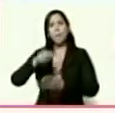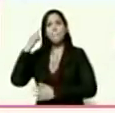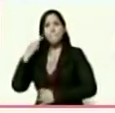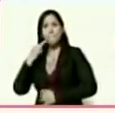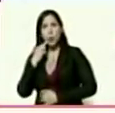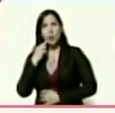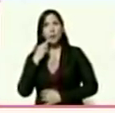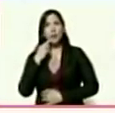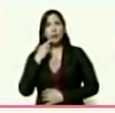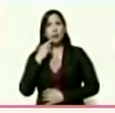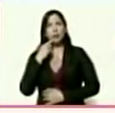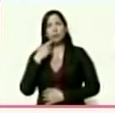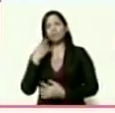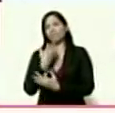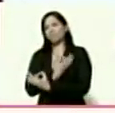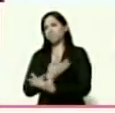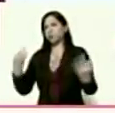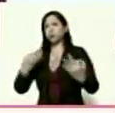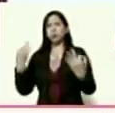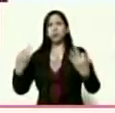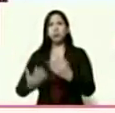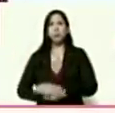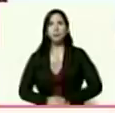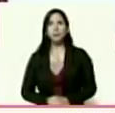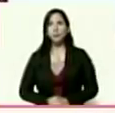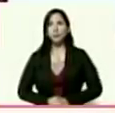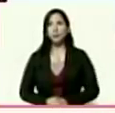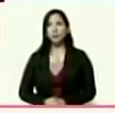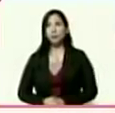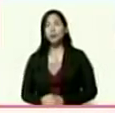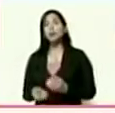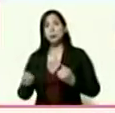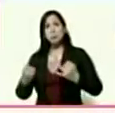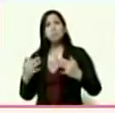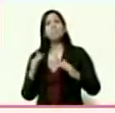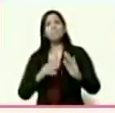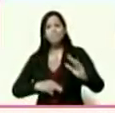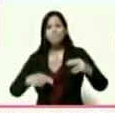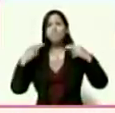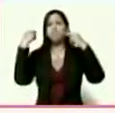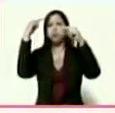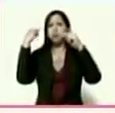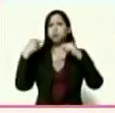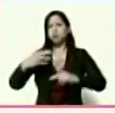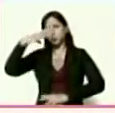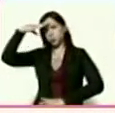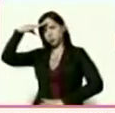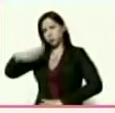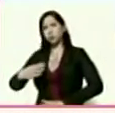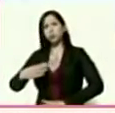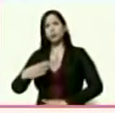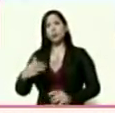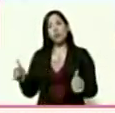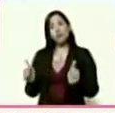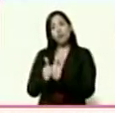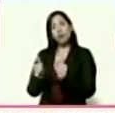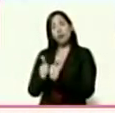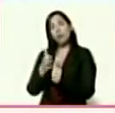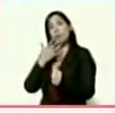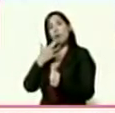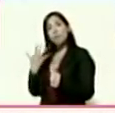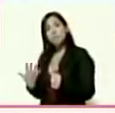Bolivariana, un hecho extraordinario de mucho nivel militar